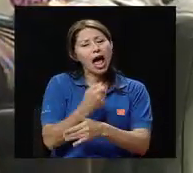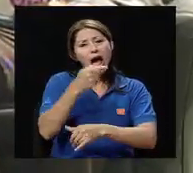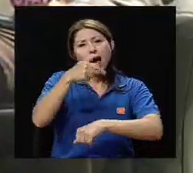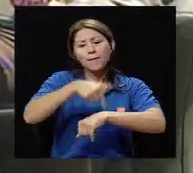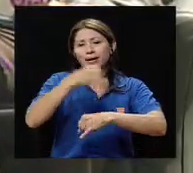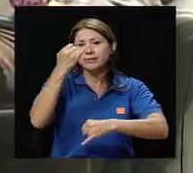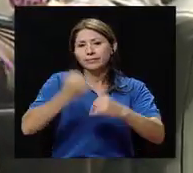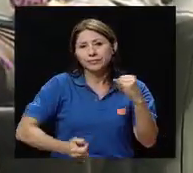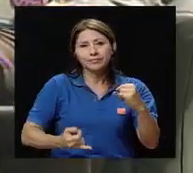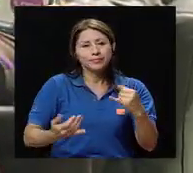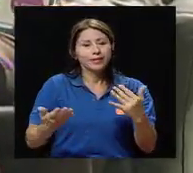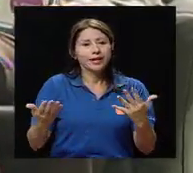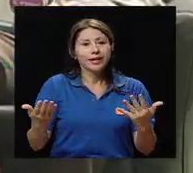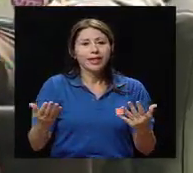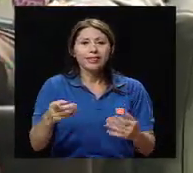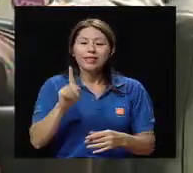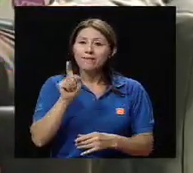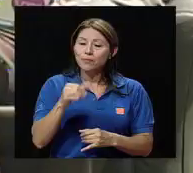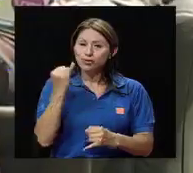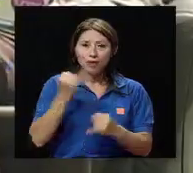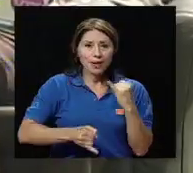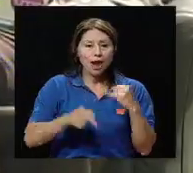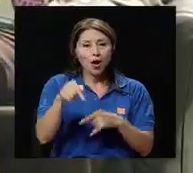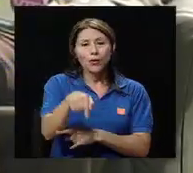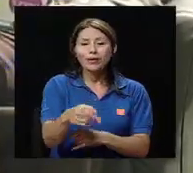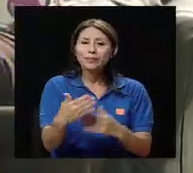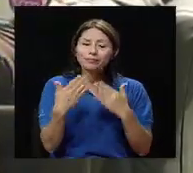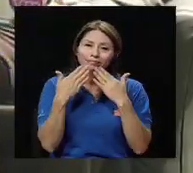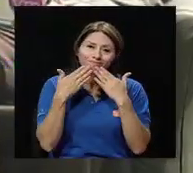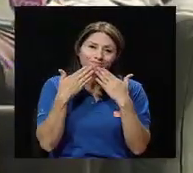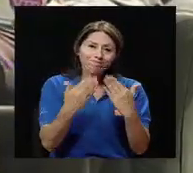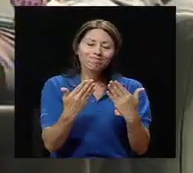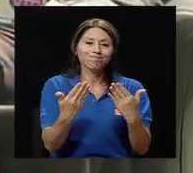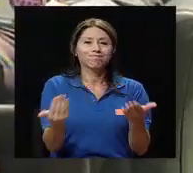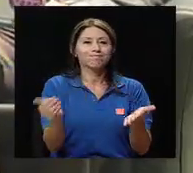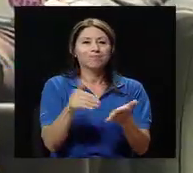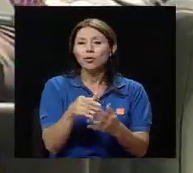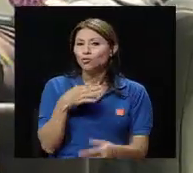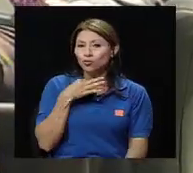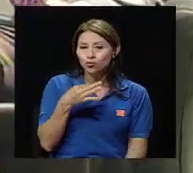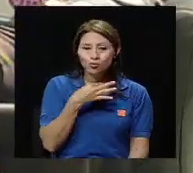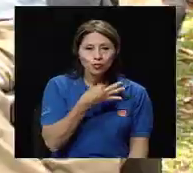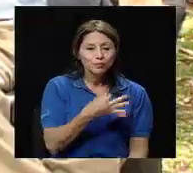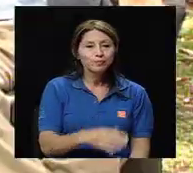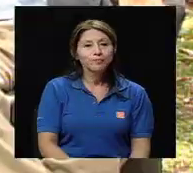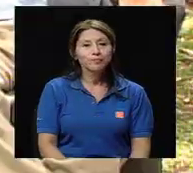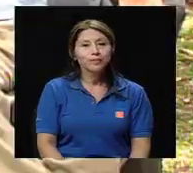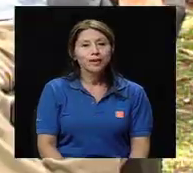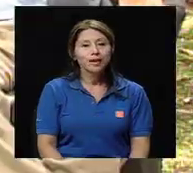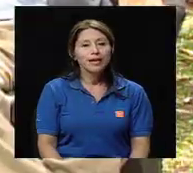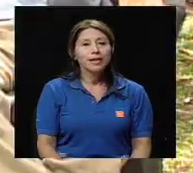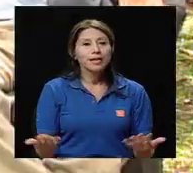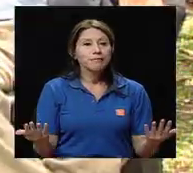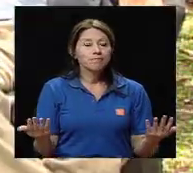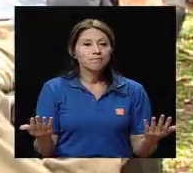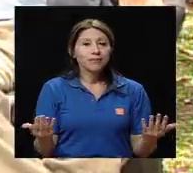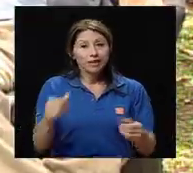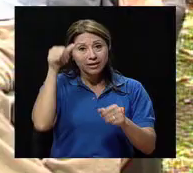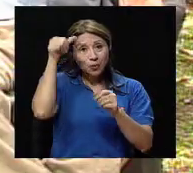Lamentablemente se nos acaba el tiempo, tenemos que despedirnos el día de hoy. Muchísimas gracias de nuevo por acompañarnos a ambos.